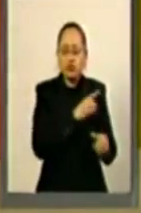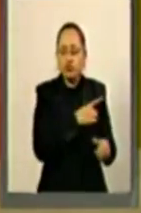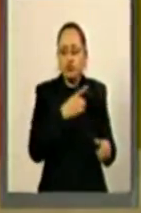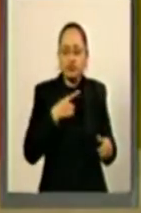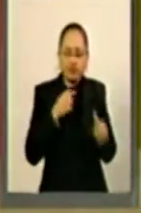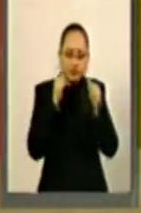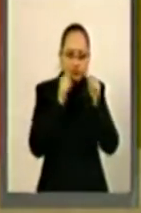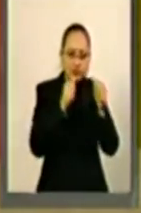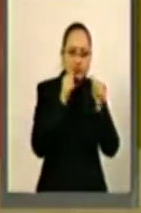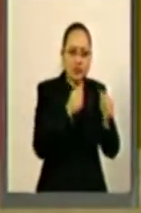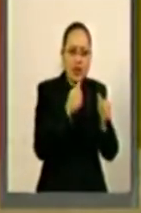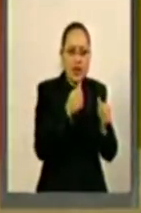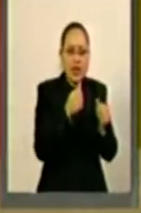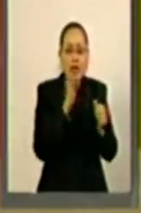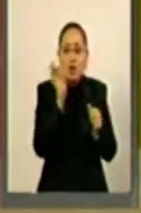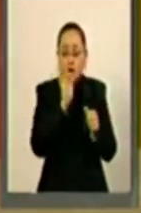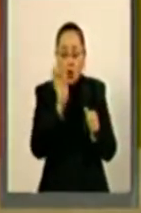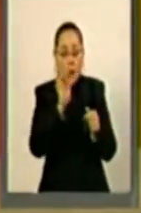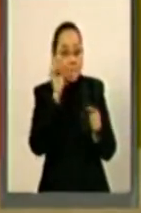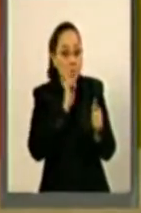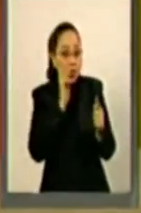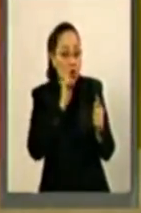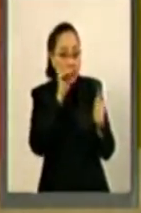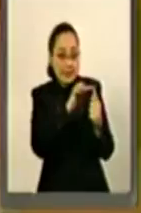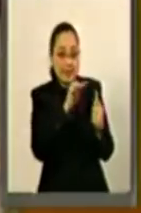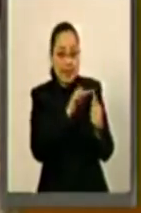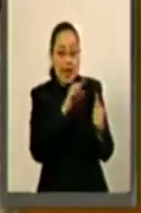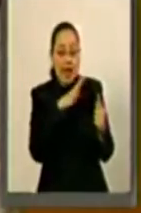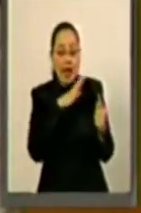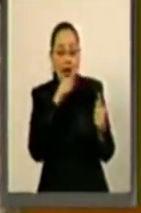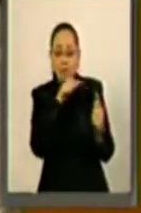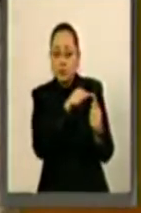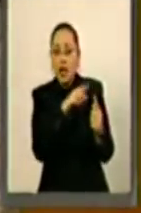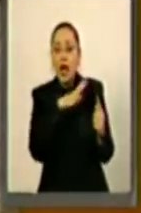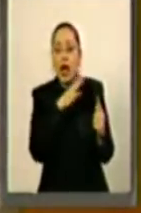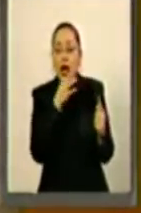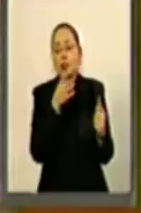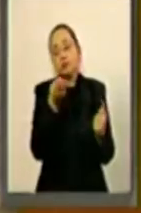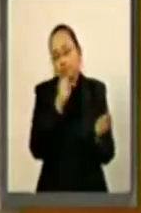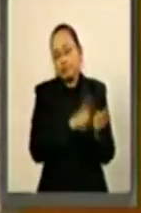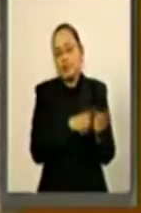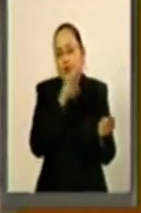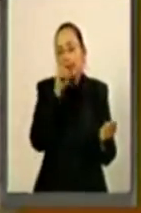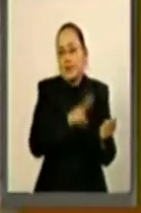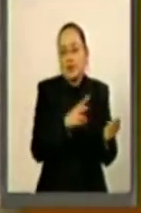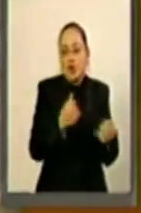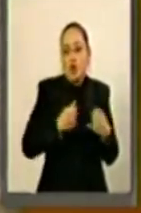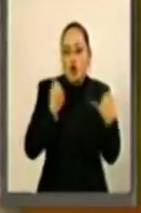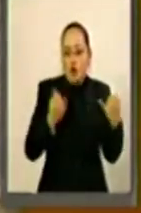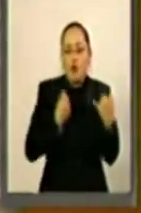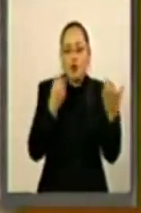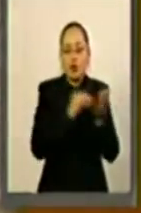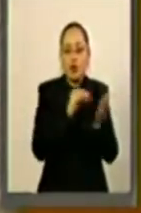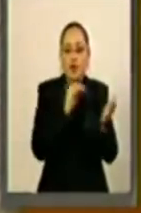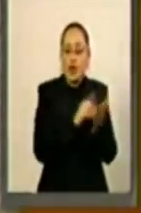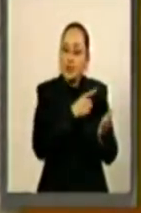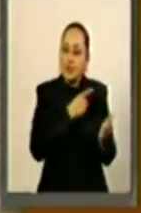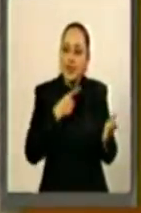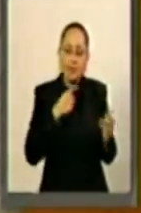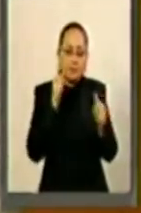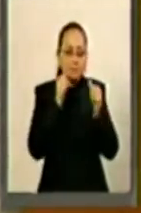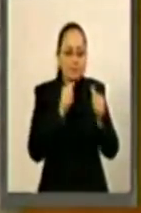cuando cuando la madre por sí misma es considerada una niña y requiere de atención prenatal